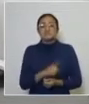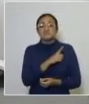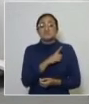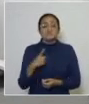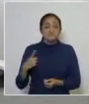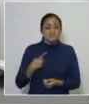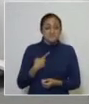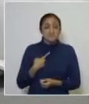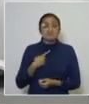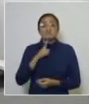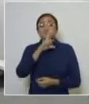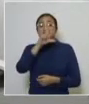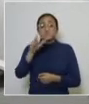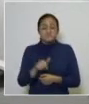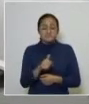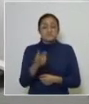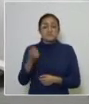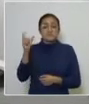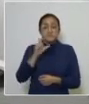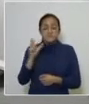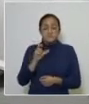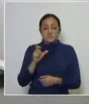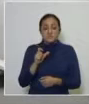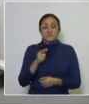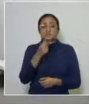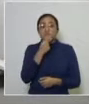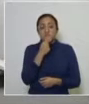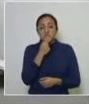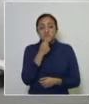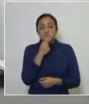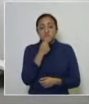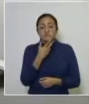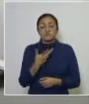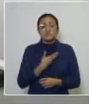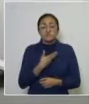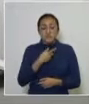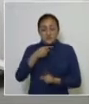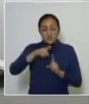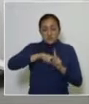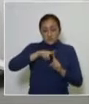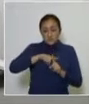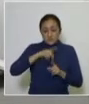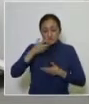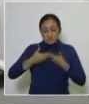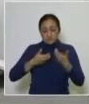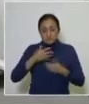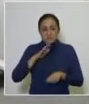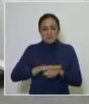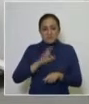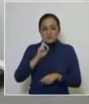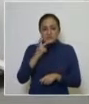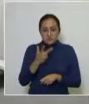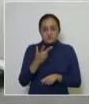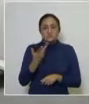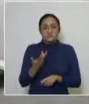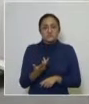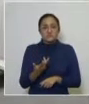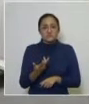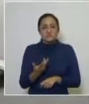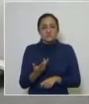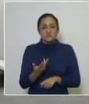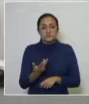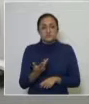de reprogramar la vacunación cuando las niñas o niños presenten temperatura corporal mayor a 38 grados